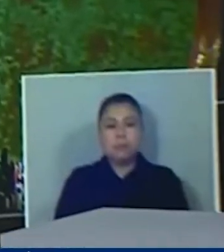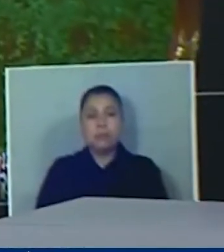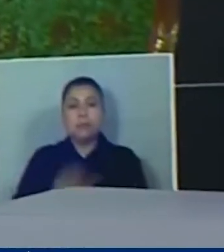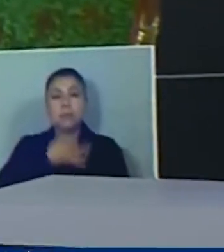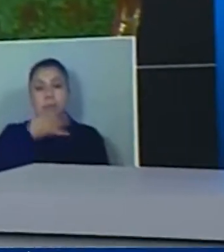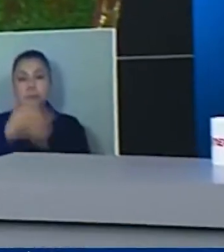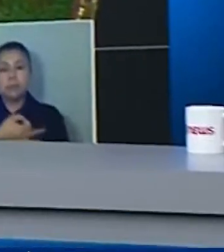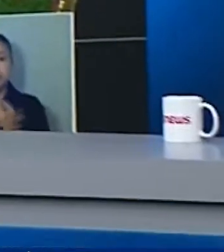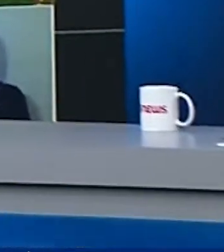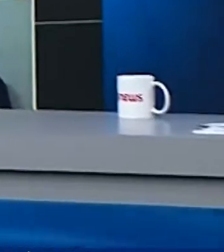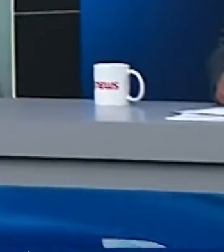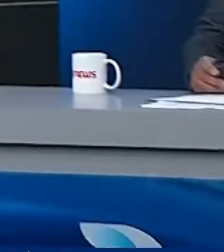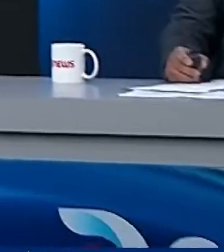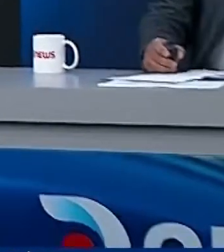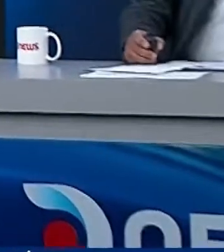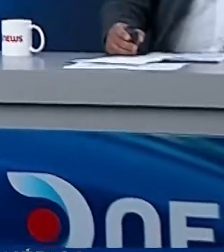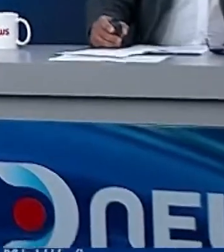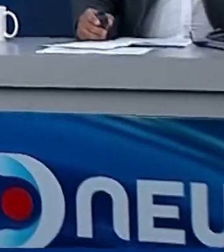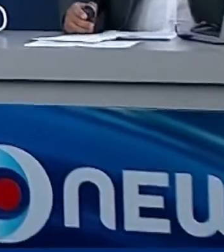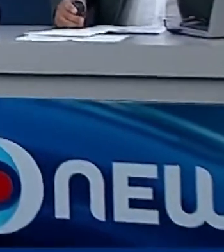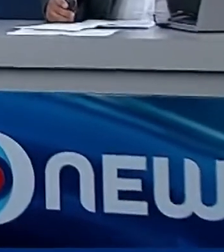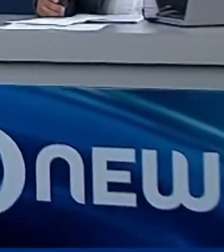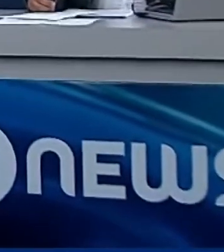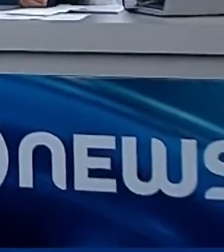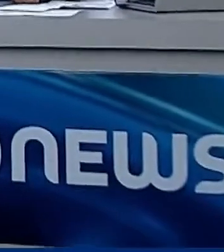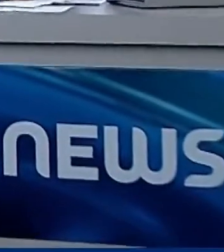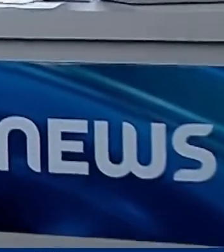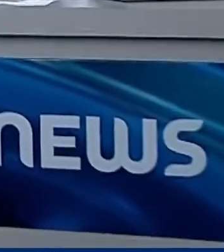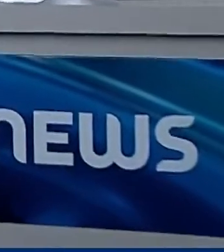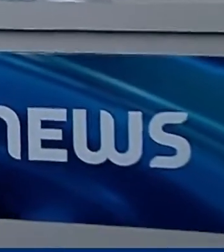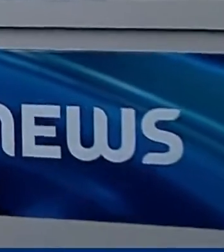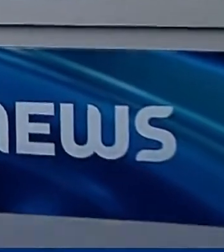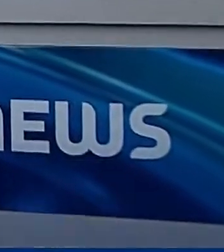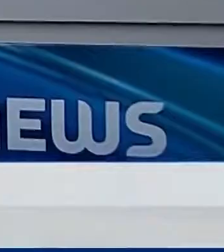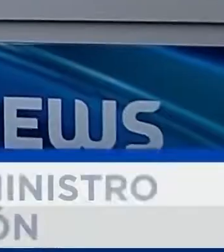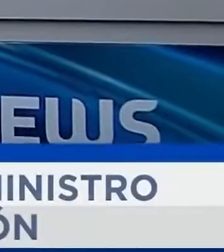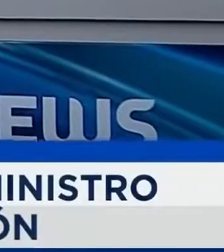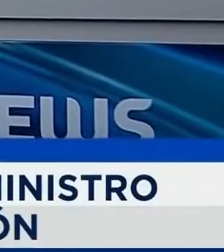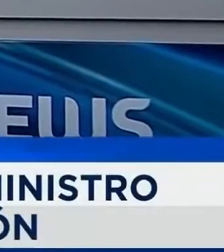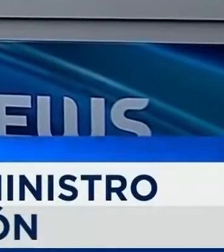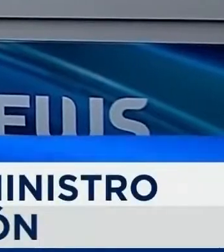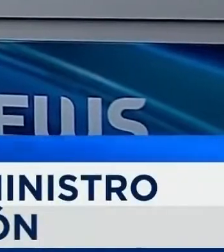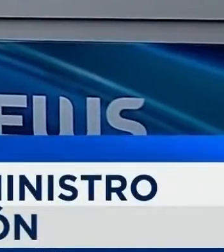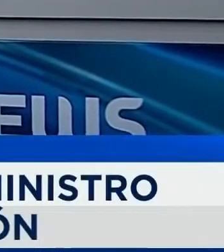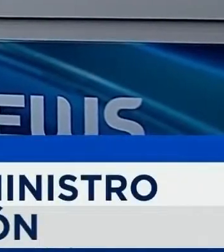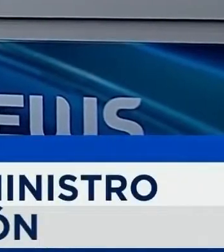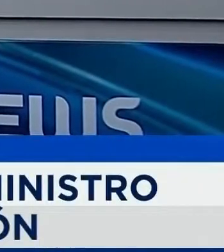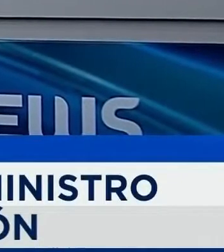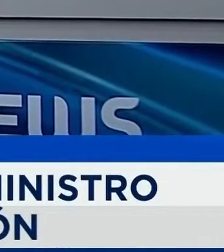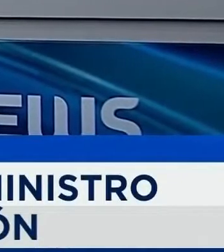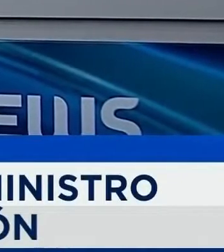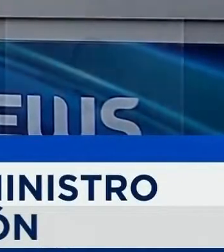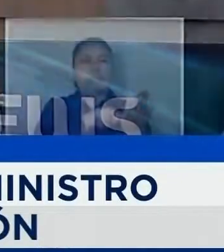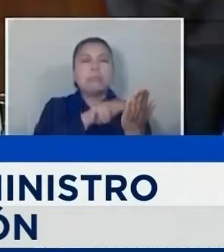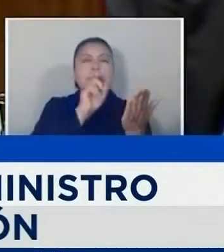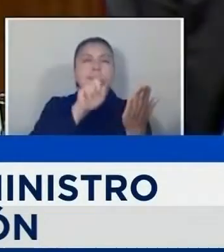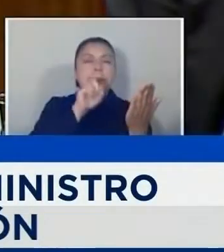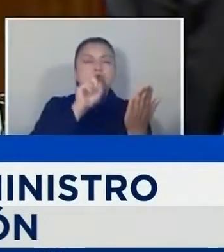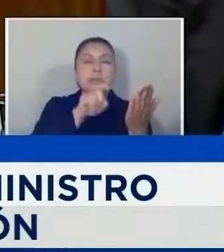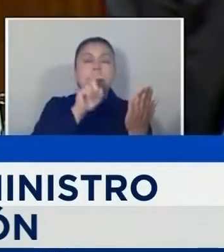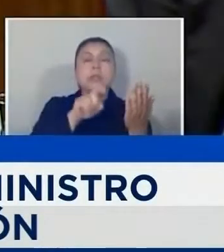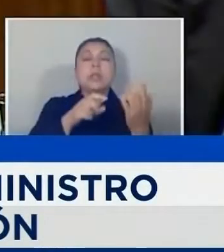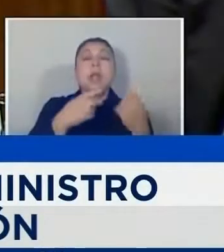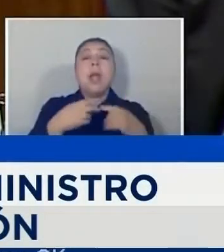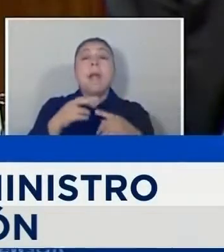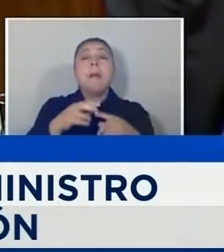Y seguimos en Chile porque la Cámara de Diputados y Diputadas rechazó la solicitud de iniciar un juicio